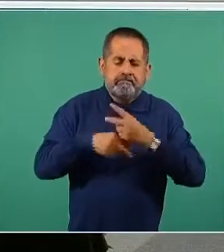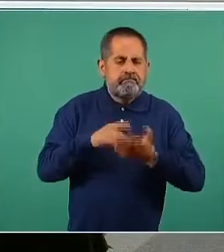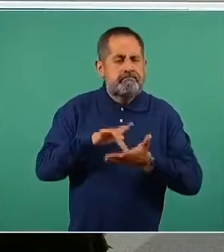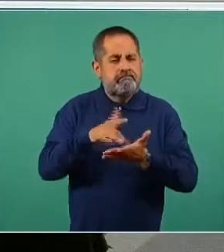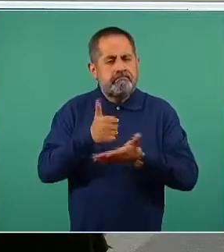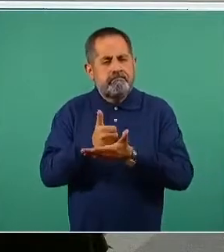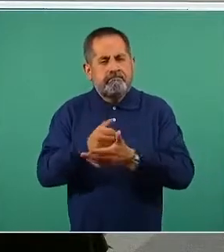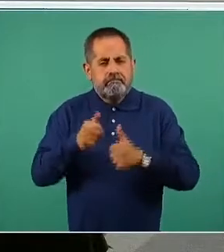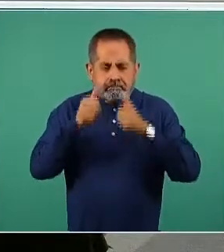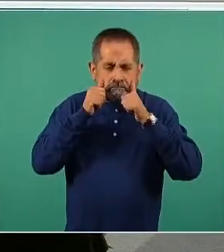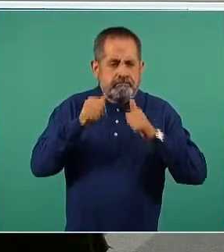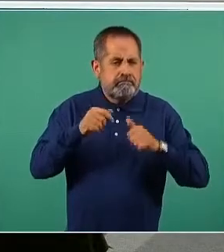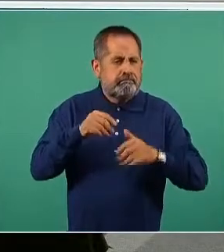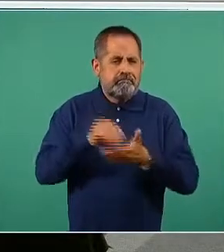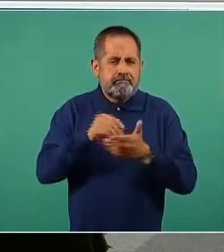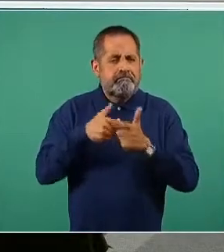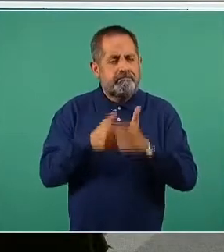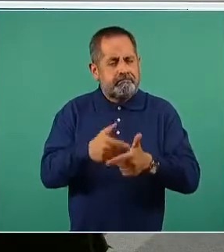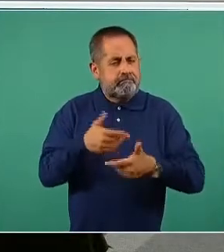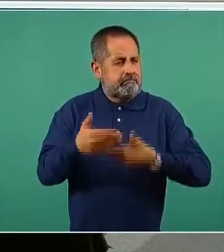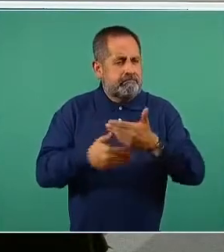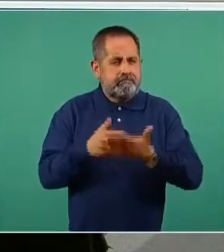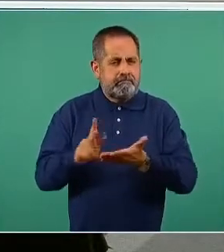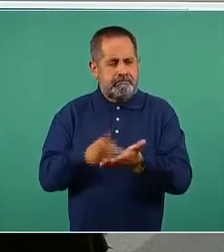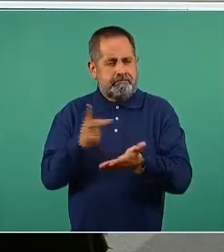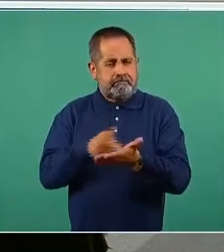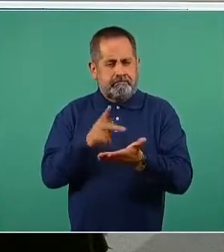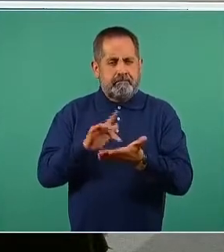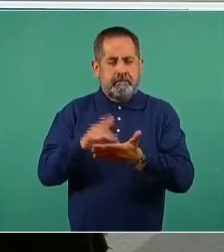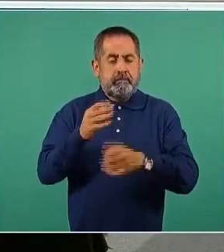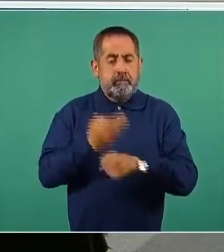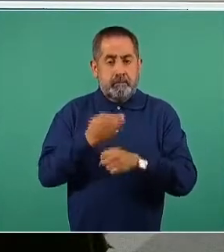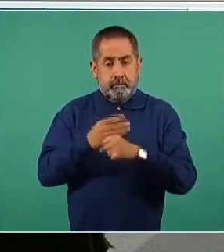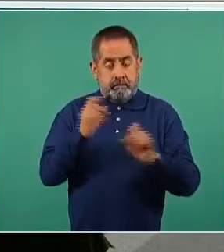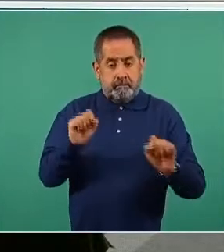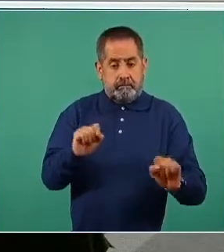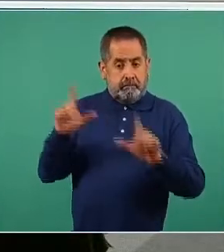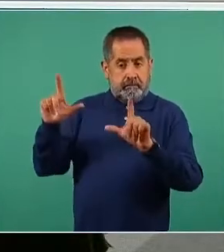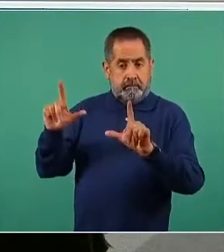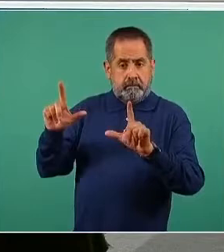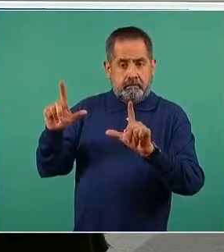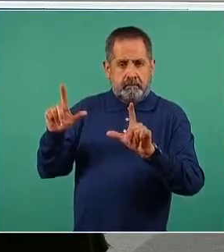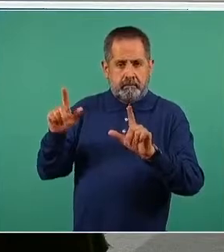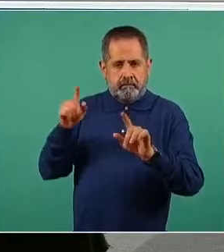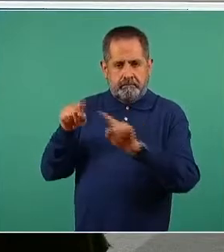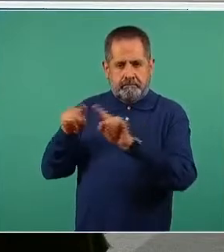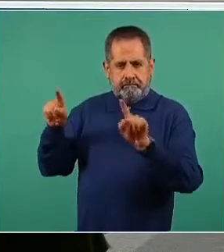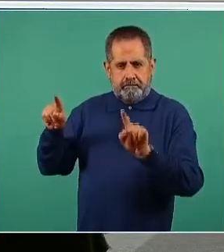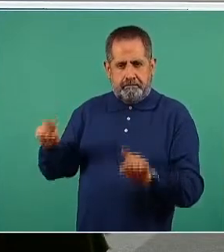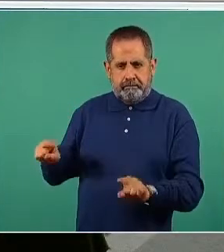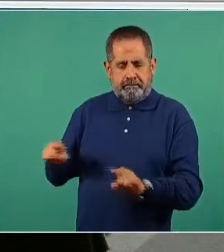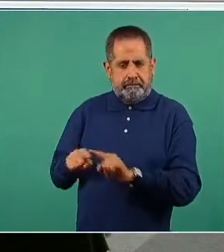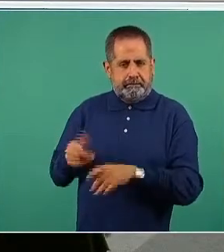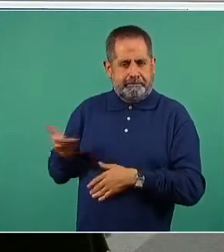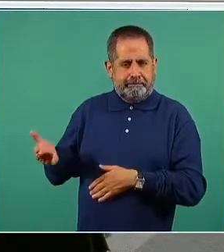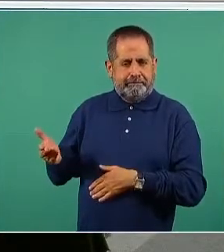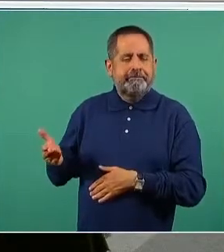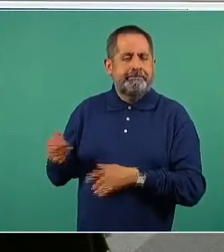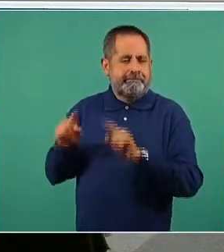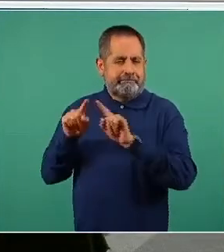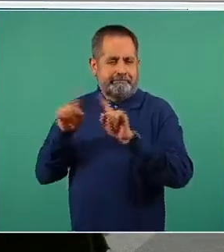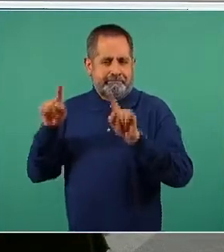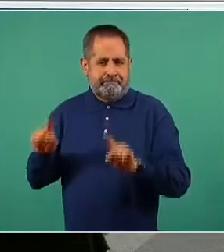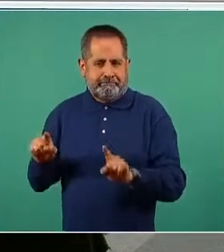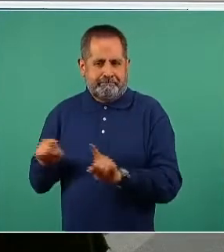también continuamente, las personas que en su pantalla, al lado derecho, ángulo inferior